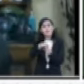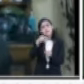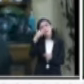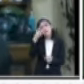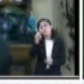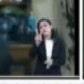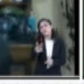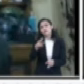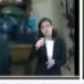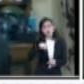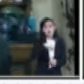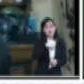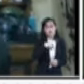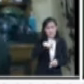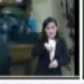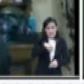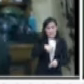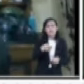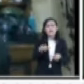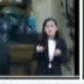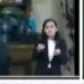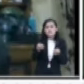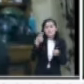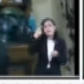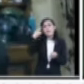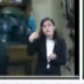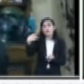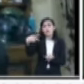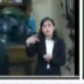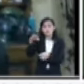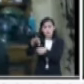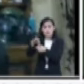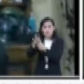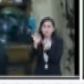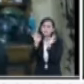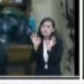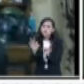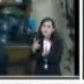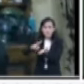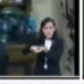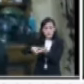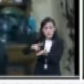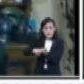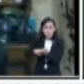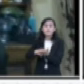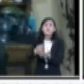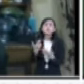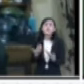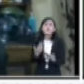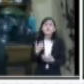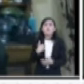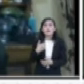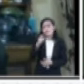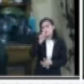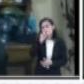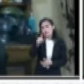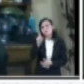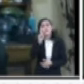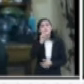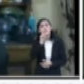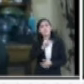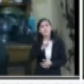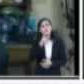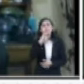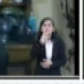para que Carla y Javier puedan consecuencia pues eso fue lo que procedió ahora qué es lo que va a hacer Carla no sé Javier